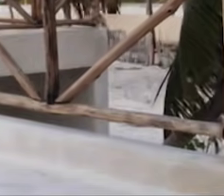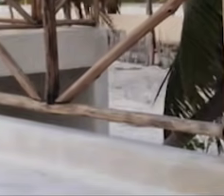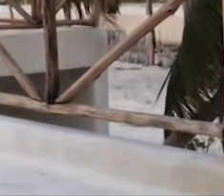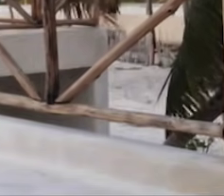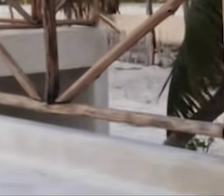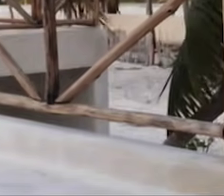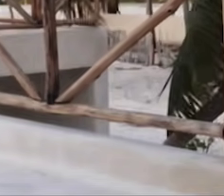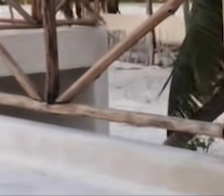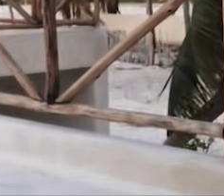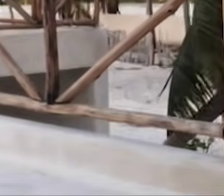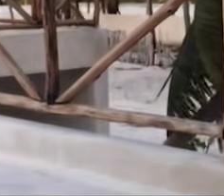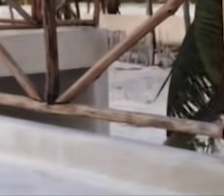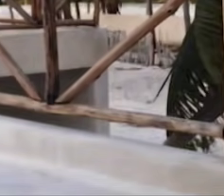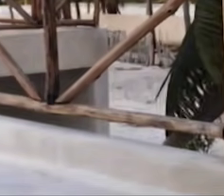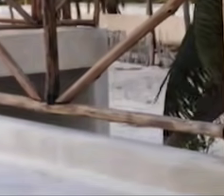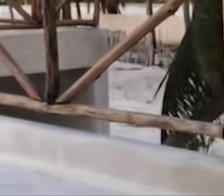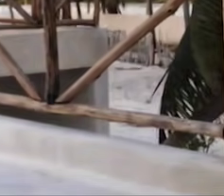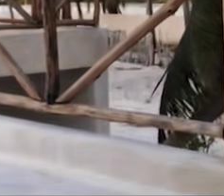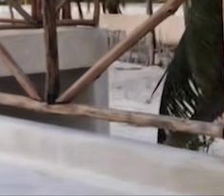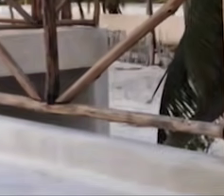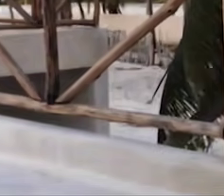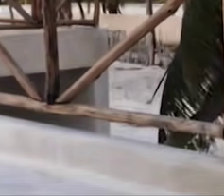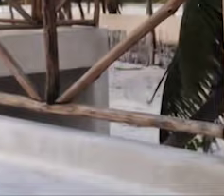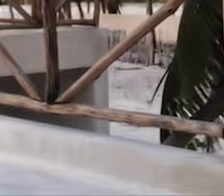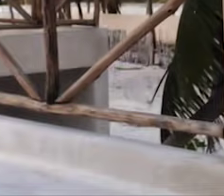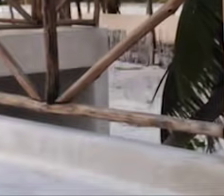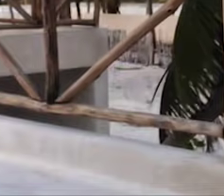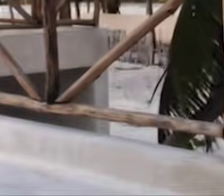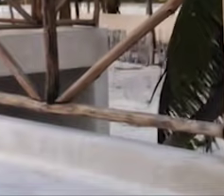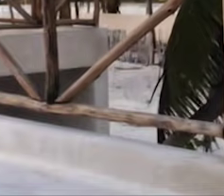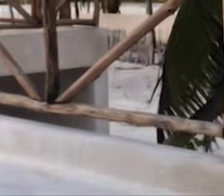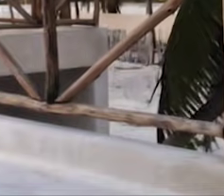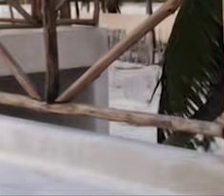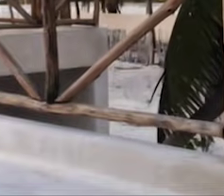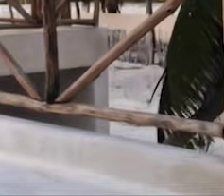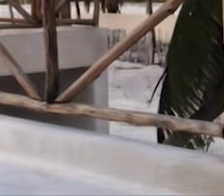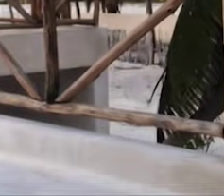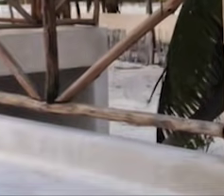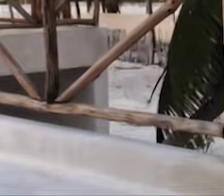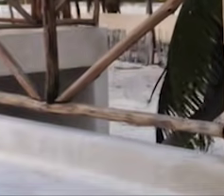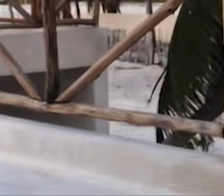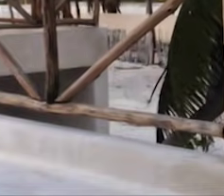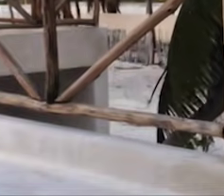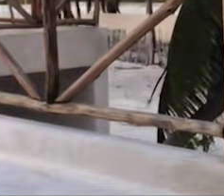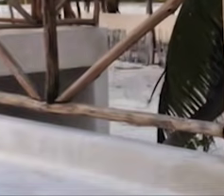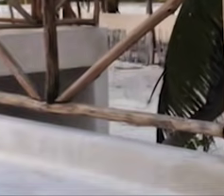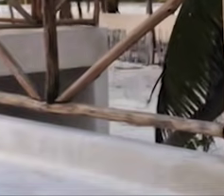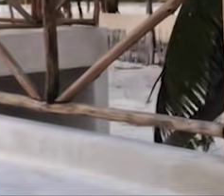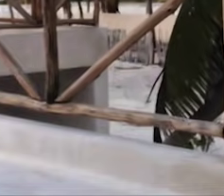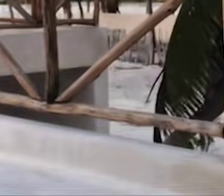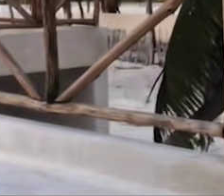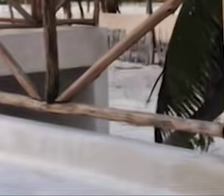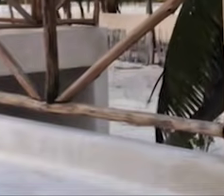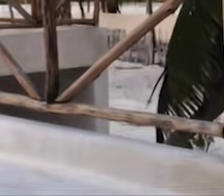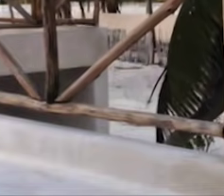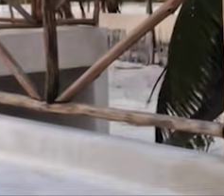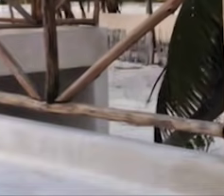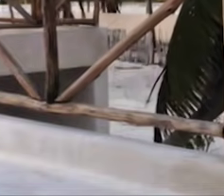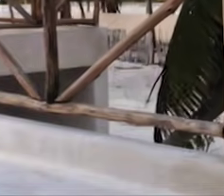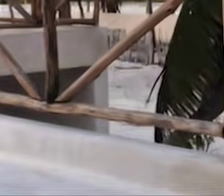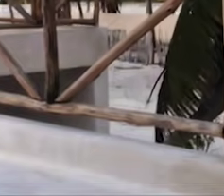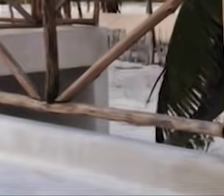Flexionamos hacia adelante. Si pueden llegar al piso, mejor. Si no, hasta donde lleguen.